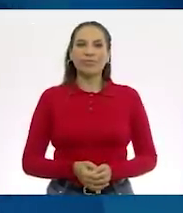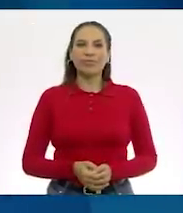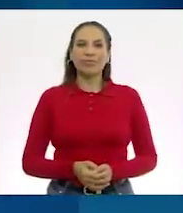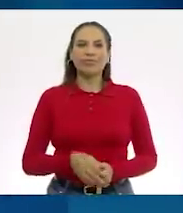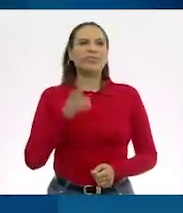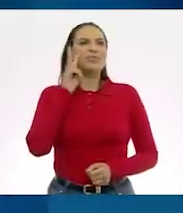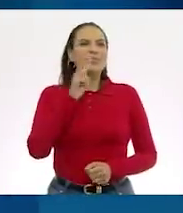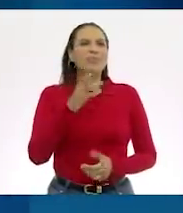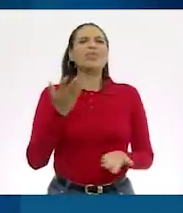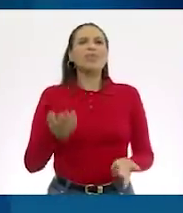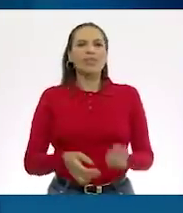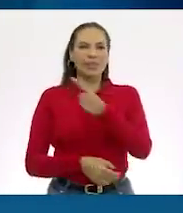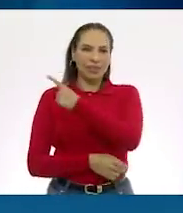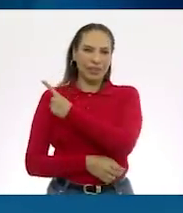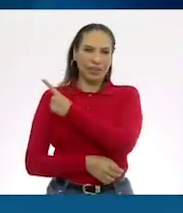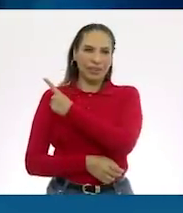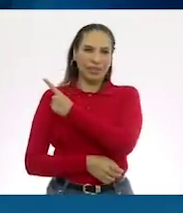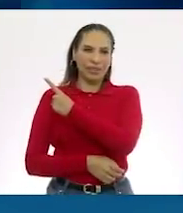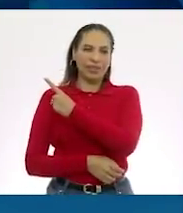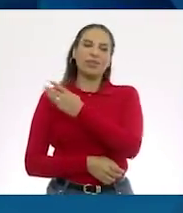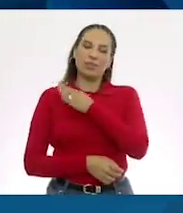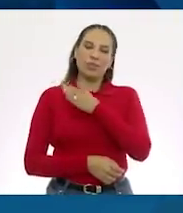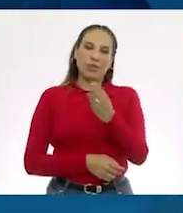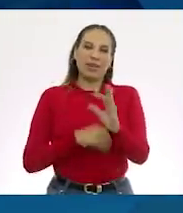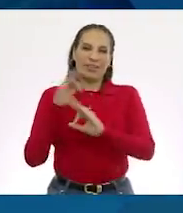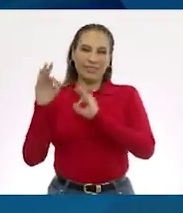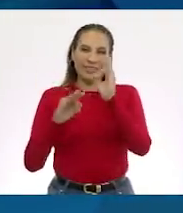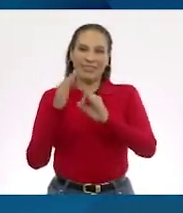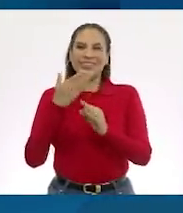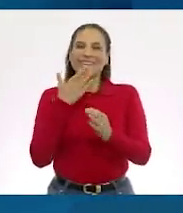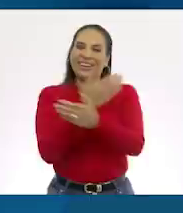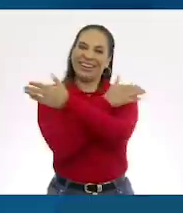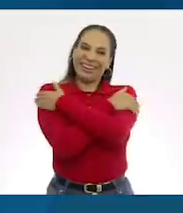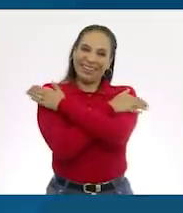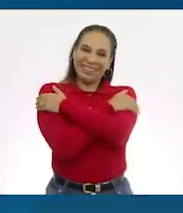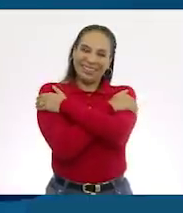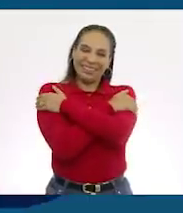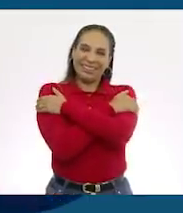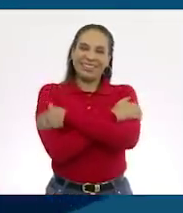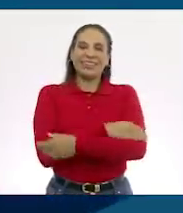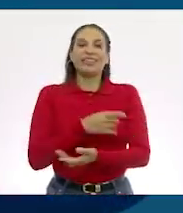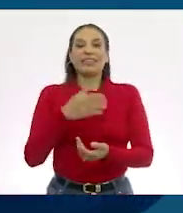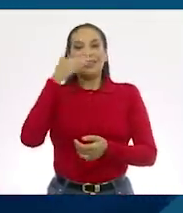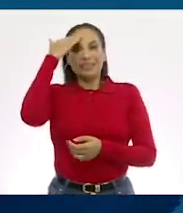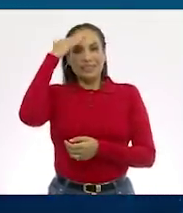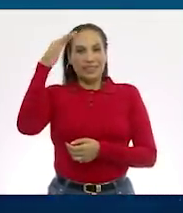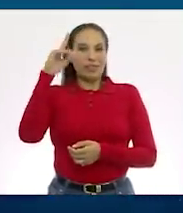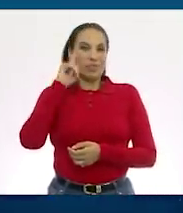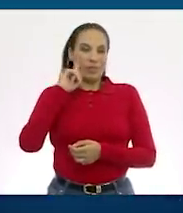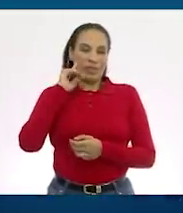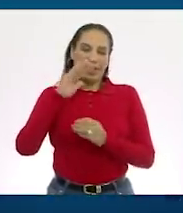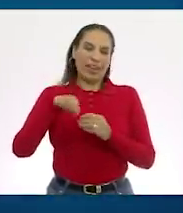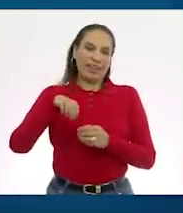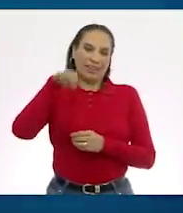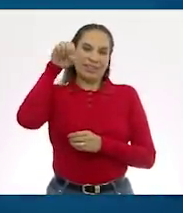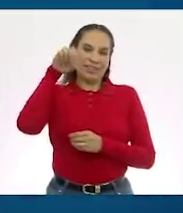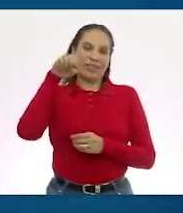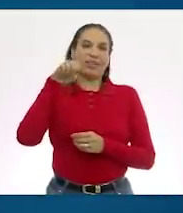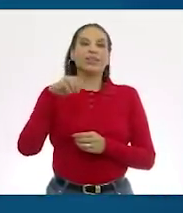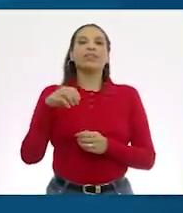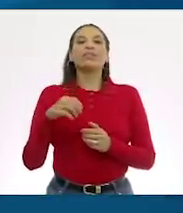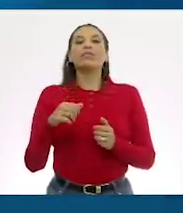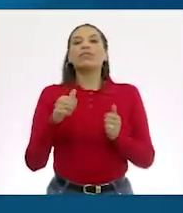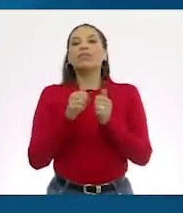¿Qué es lo que ves ahí? Buen trato. Es un abrazo. Así es una señora mayor, un adulto mayor,